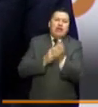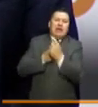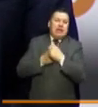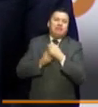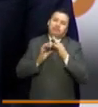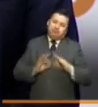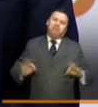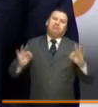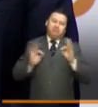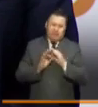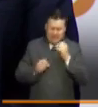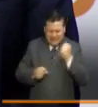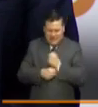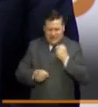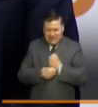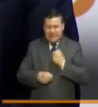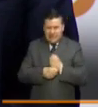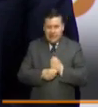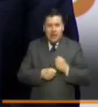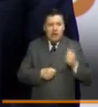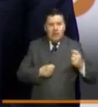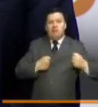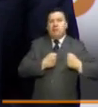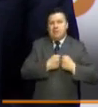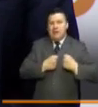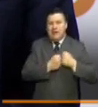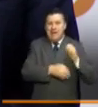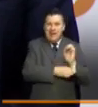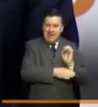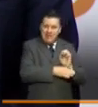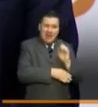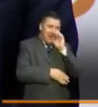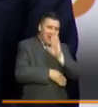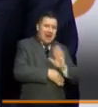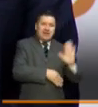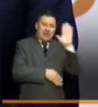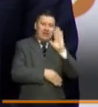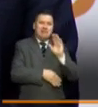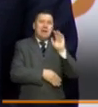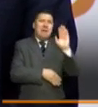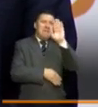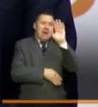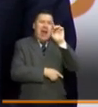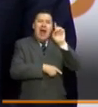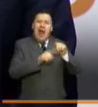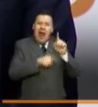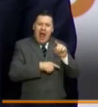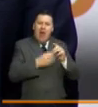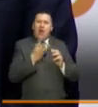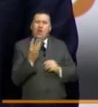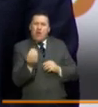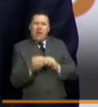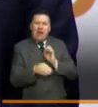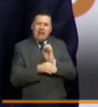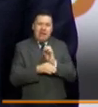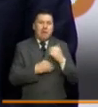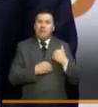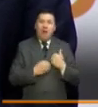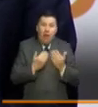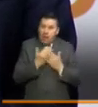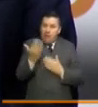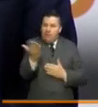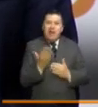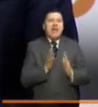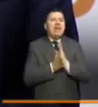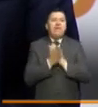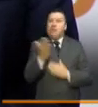muy importante también trabajar de manera articulada con las entidades territoriales y adicionalmente con algunas agremiaciones quienes nos facilitaron